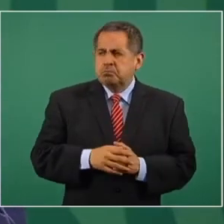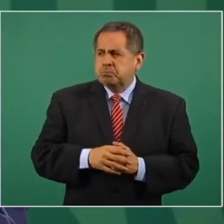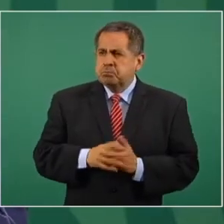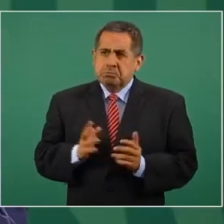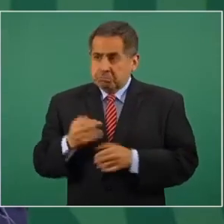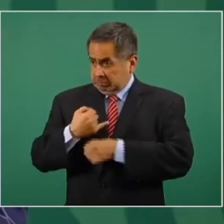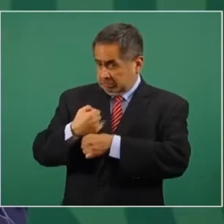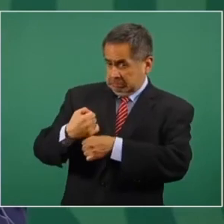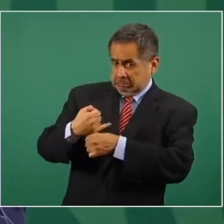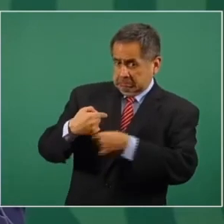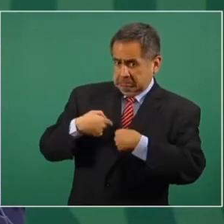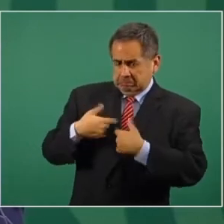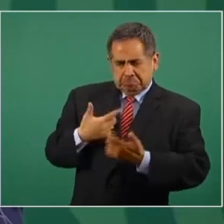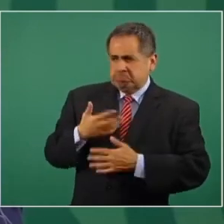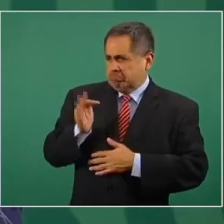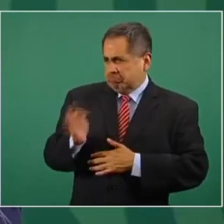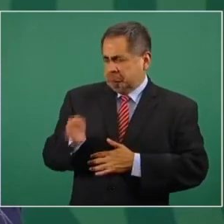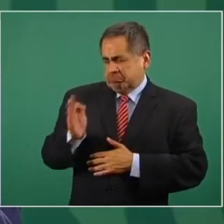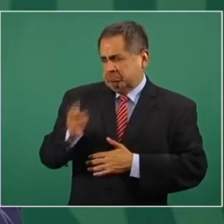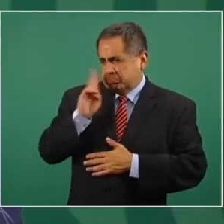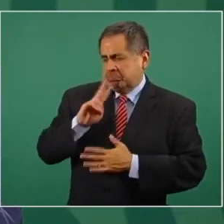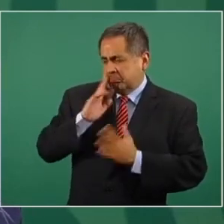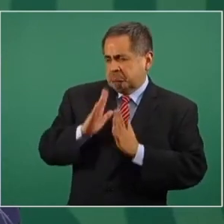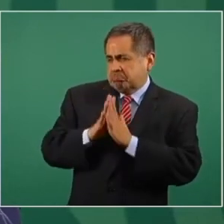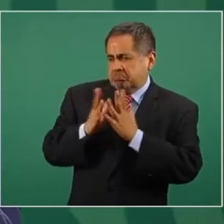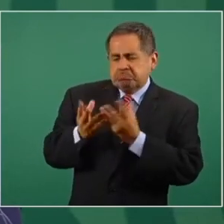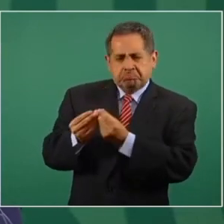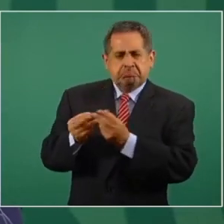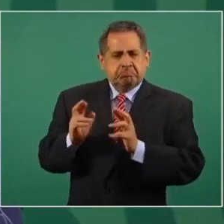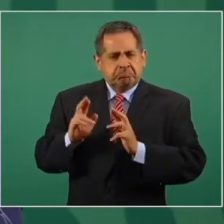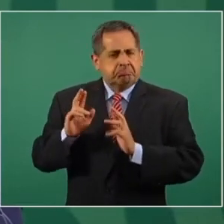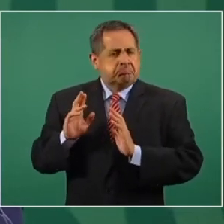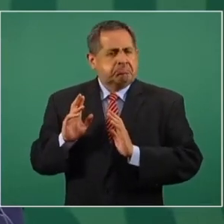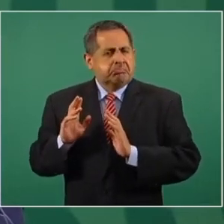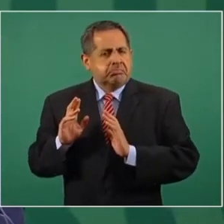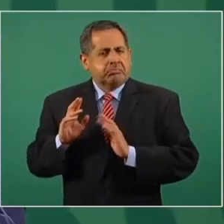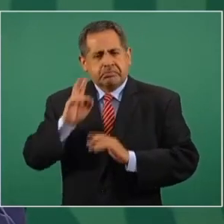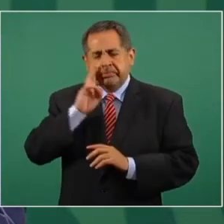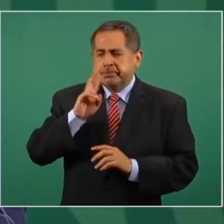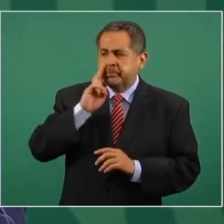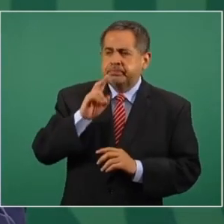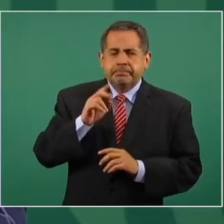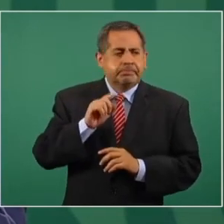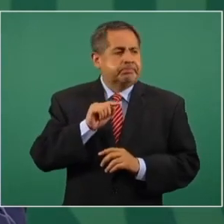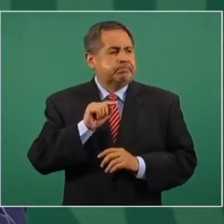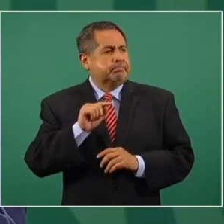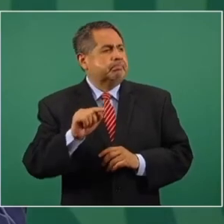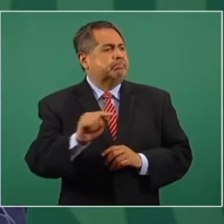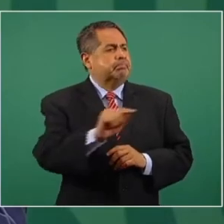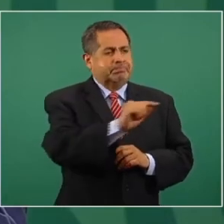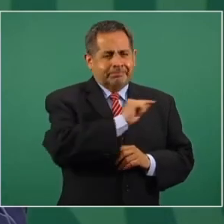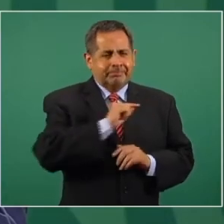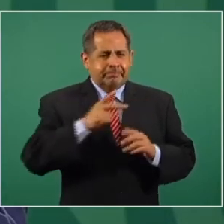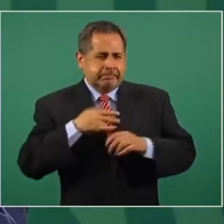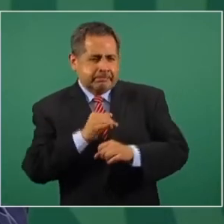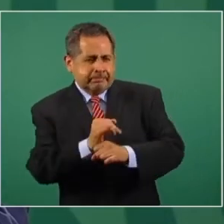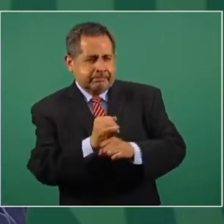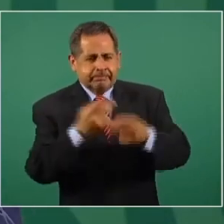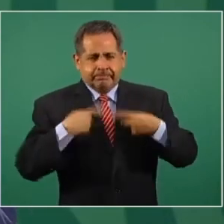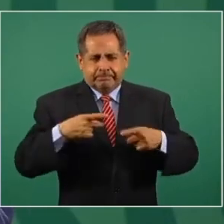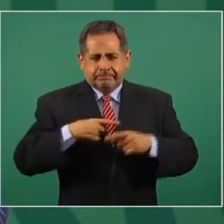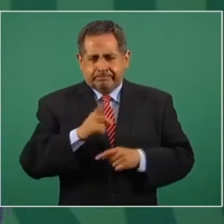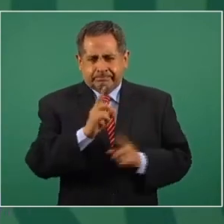acepté formar parte de las personas que están sujetas a investigación,